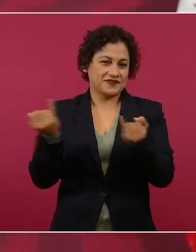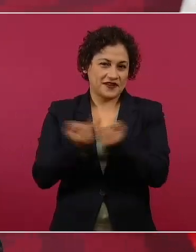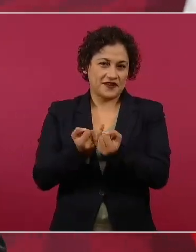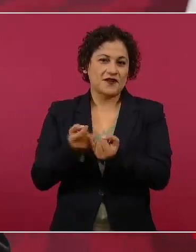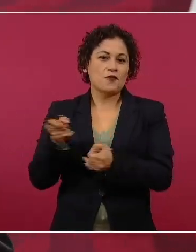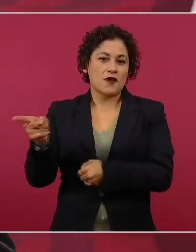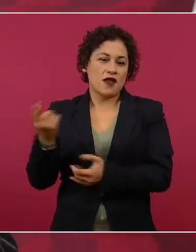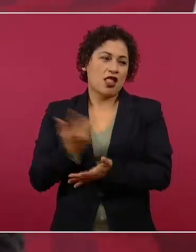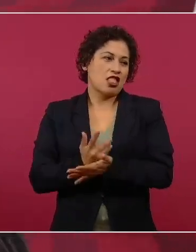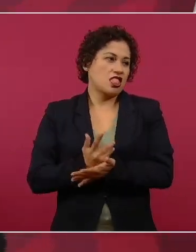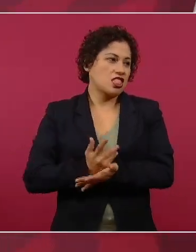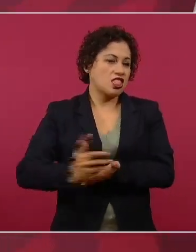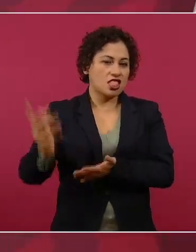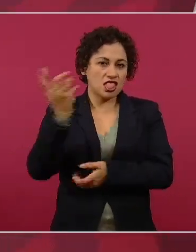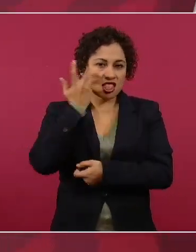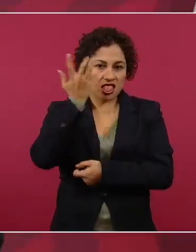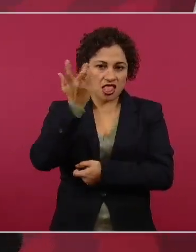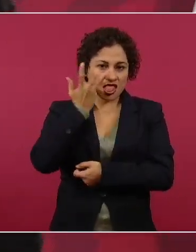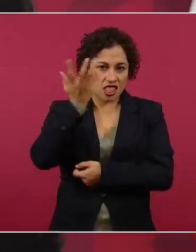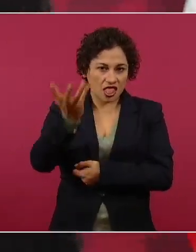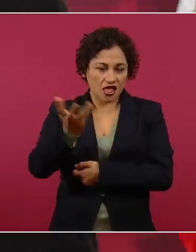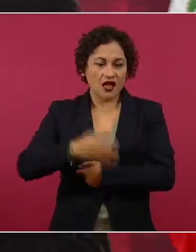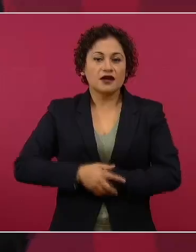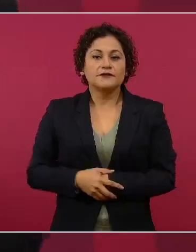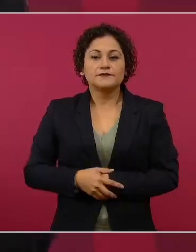cínica, pero el otro,